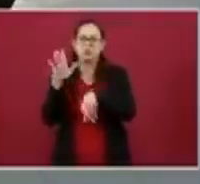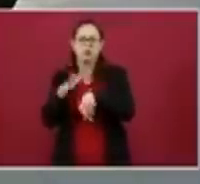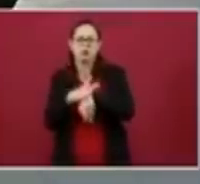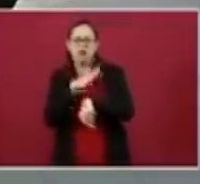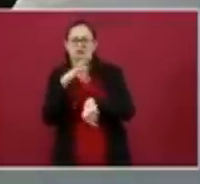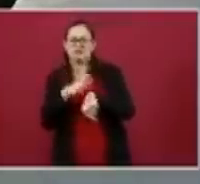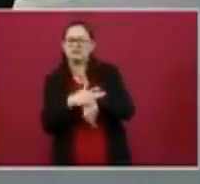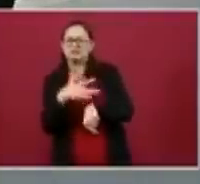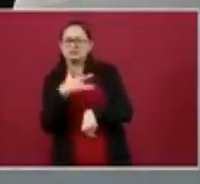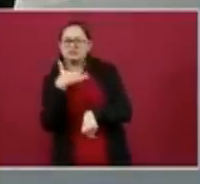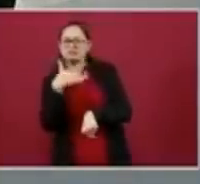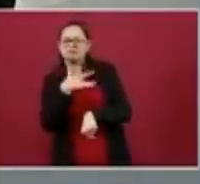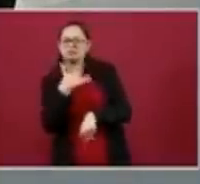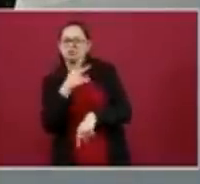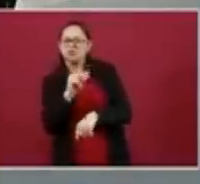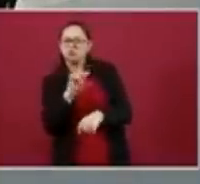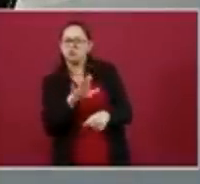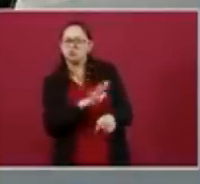a ser suficiente